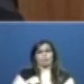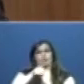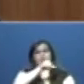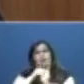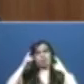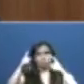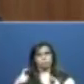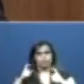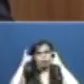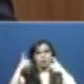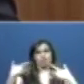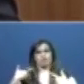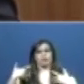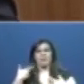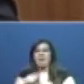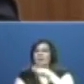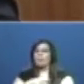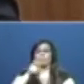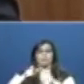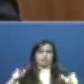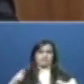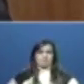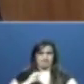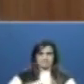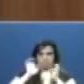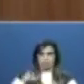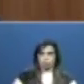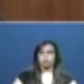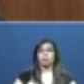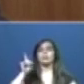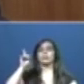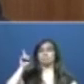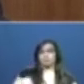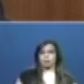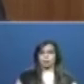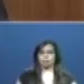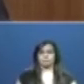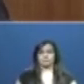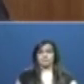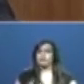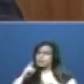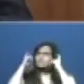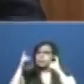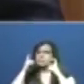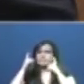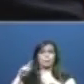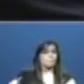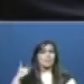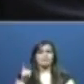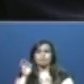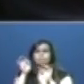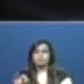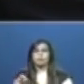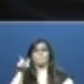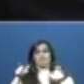realizando todos los ciudadanos de Castilla y león y entre ellos también con especial intensidad los empleados